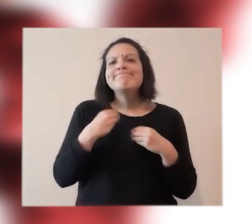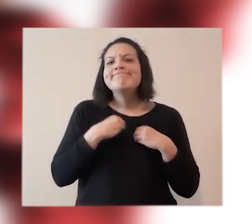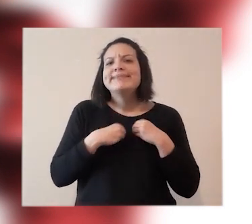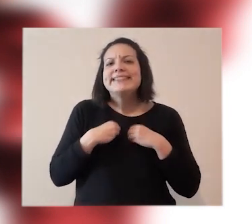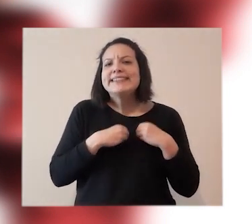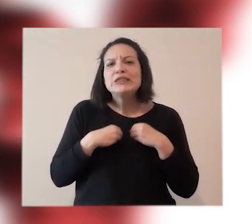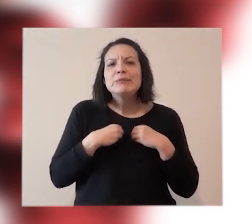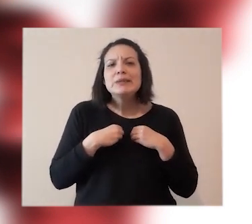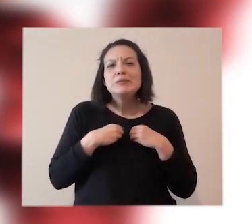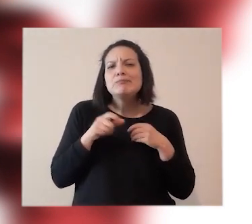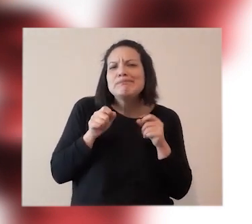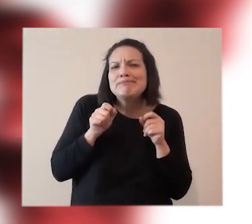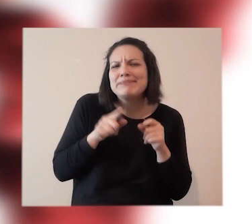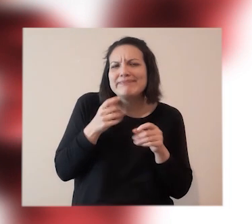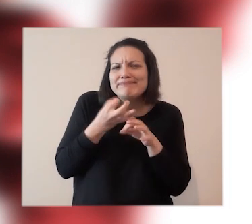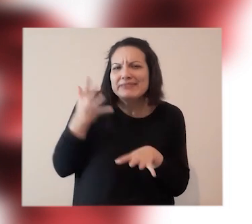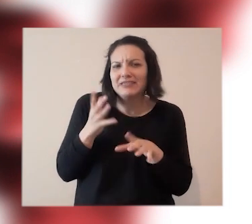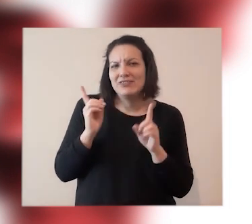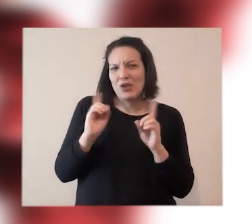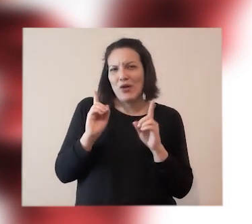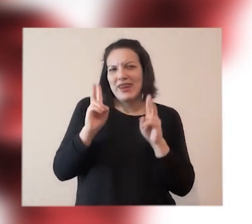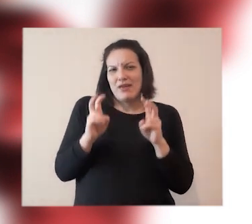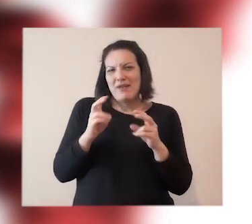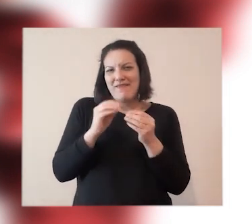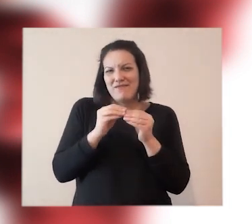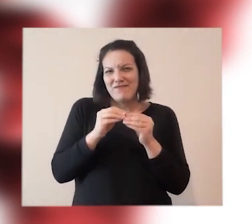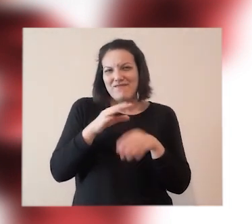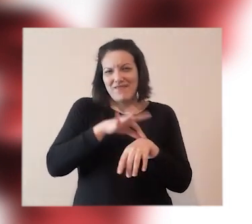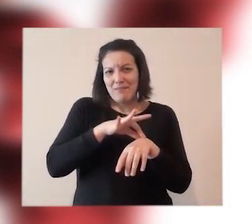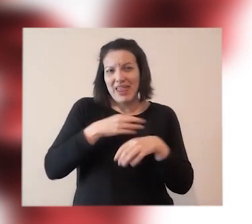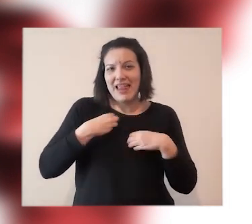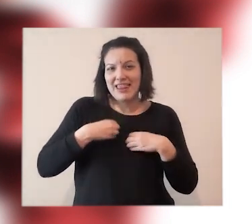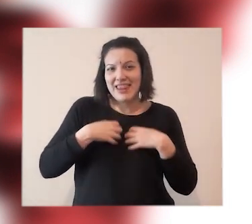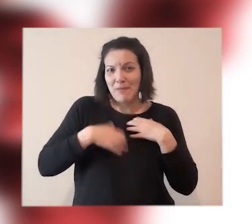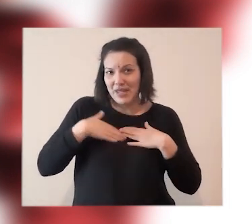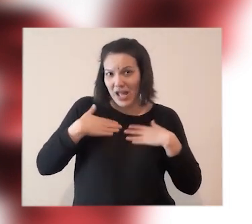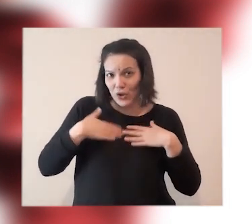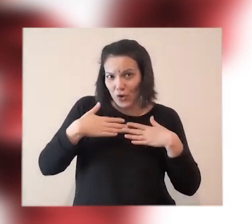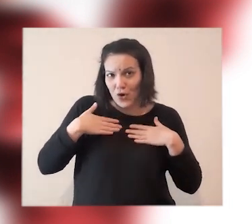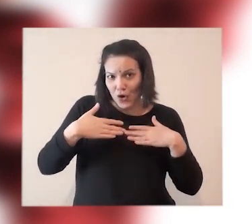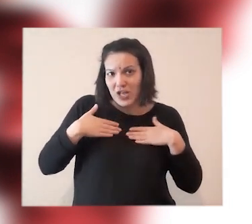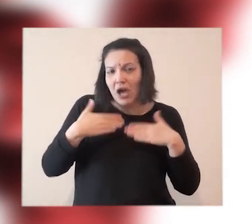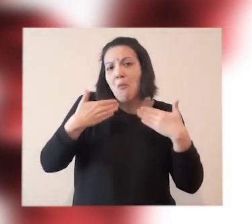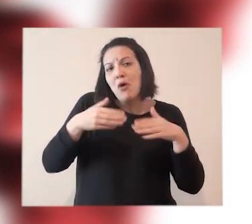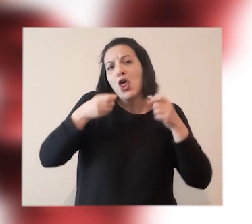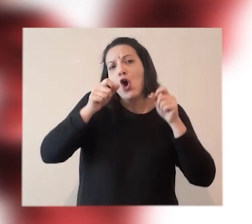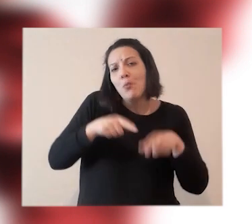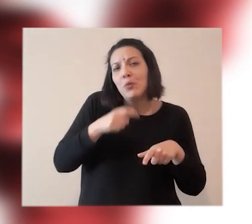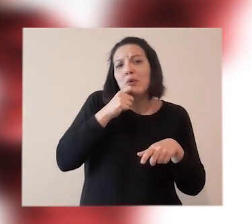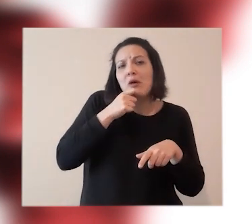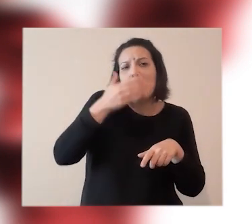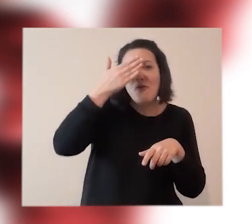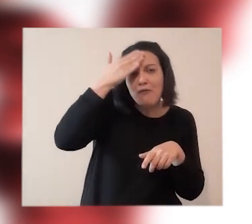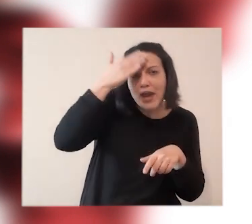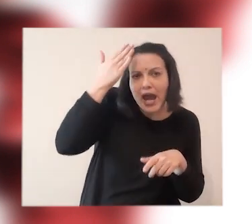signos específicos, porque como les decía es una enfermedad respiratoria, y pueden ir desde síntomas comunes, como es fiebre elevada, cansancio, tos